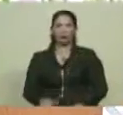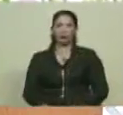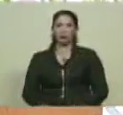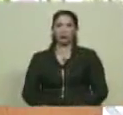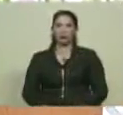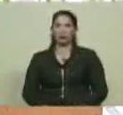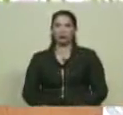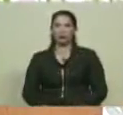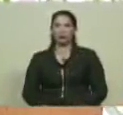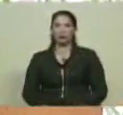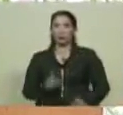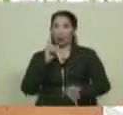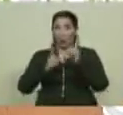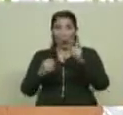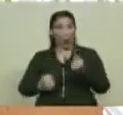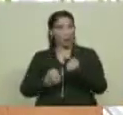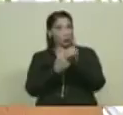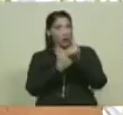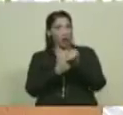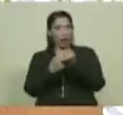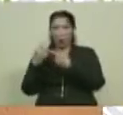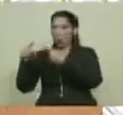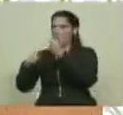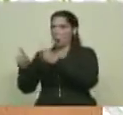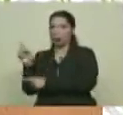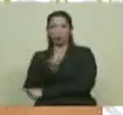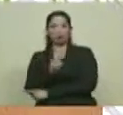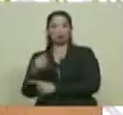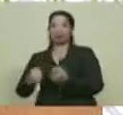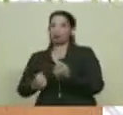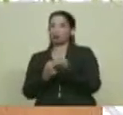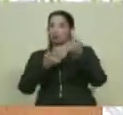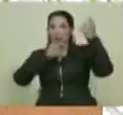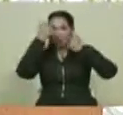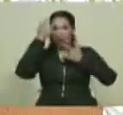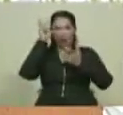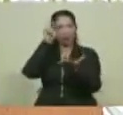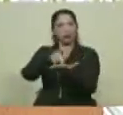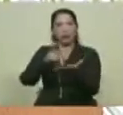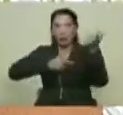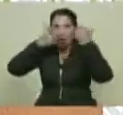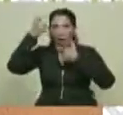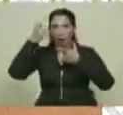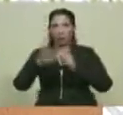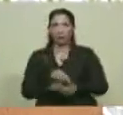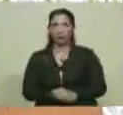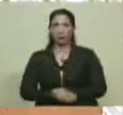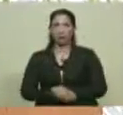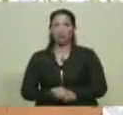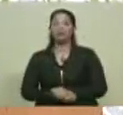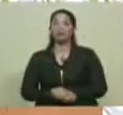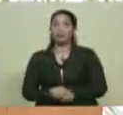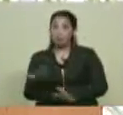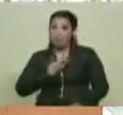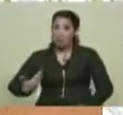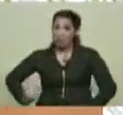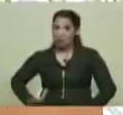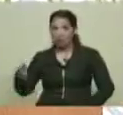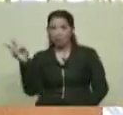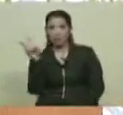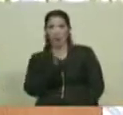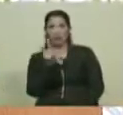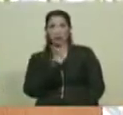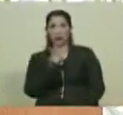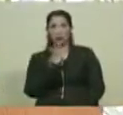Chávez, algunos lo apoyaron y otros no. Y llegó el comandante Chávez a gobernar a Venezuela con